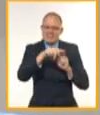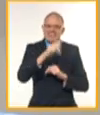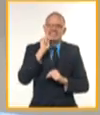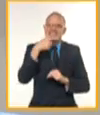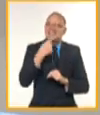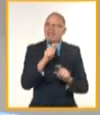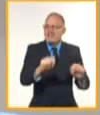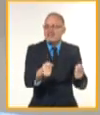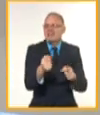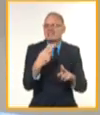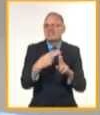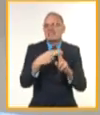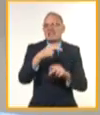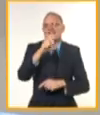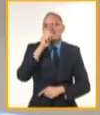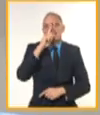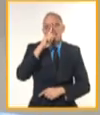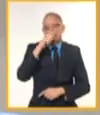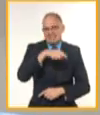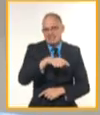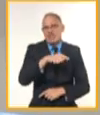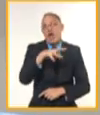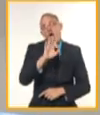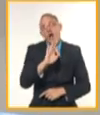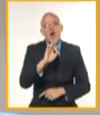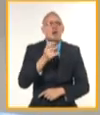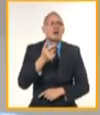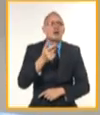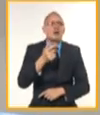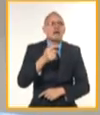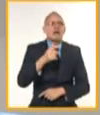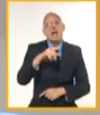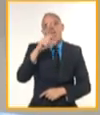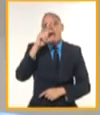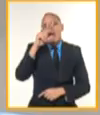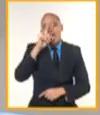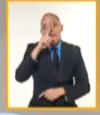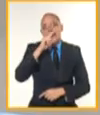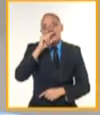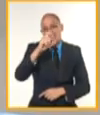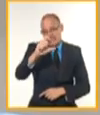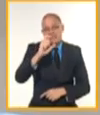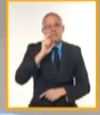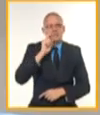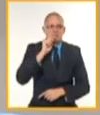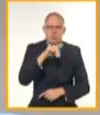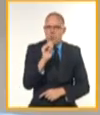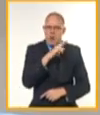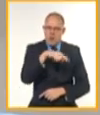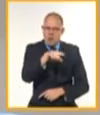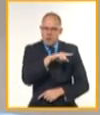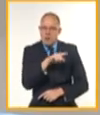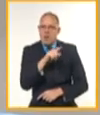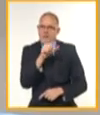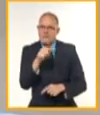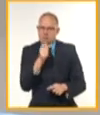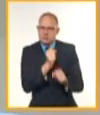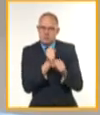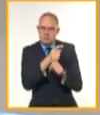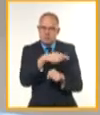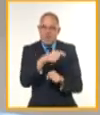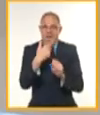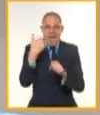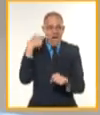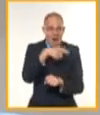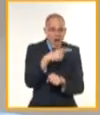los paneles, en los expertos, hay numerosos representantes que tuvieron altos cargos, incluso en los gobiernos de Bush,